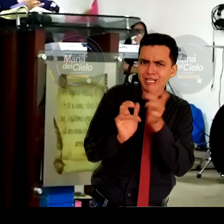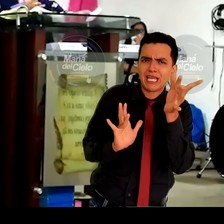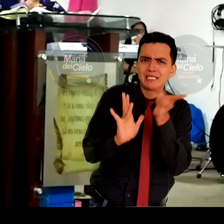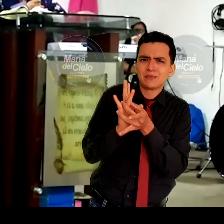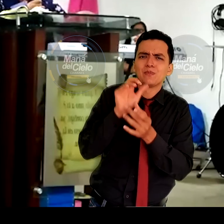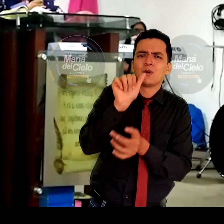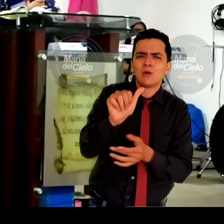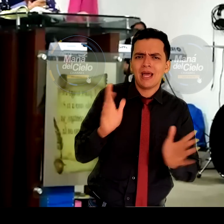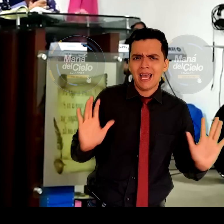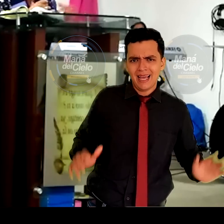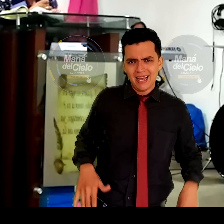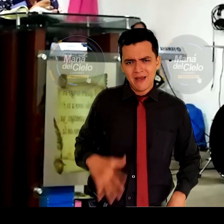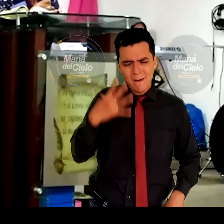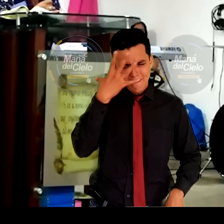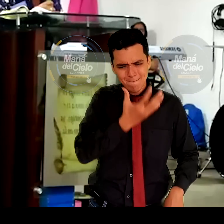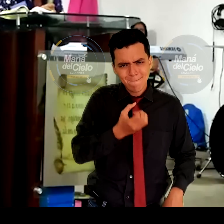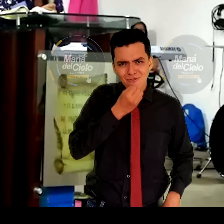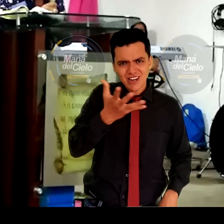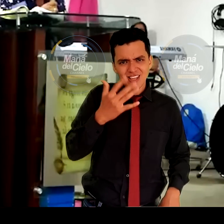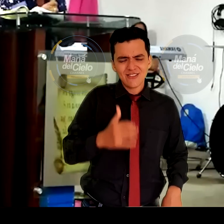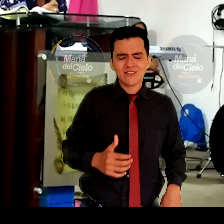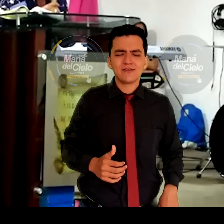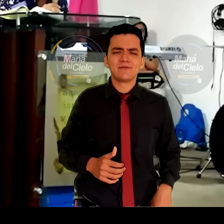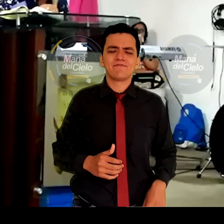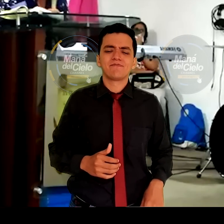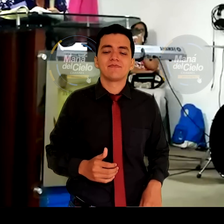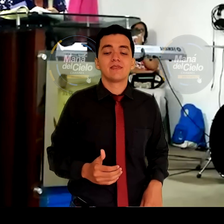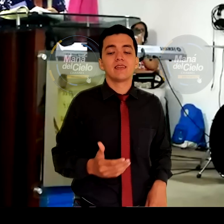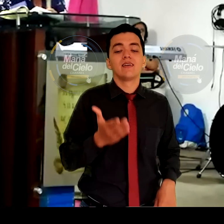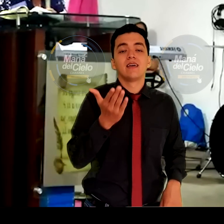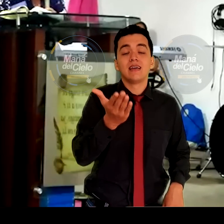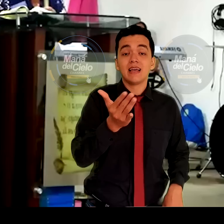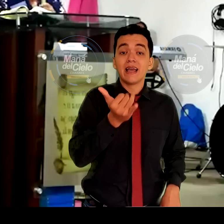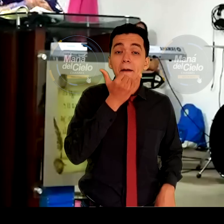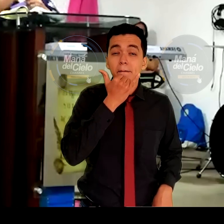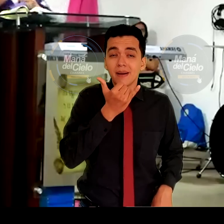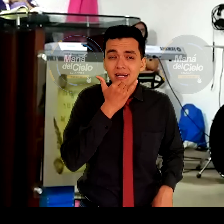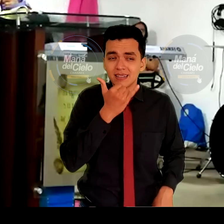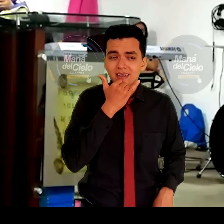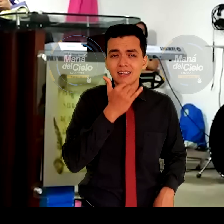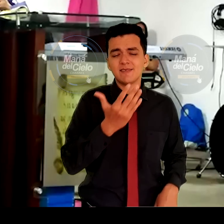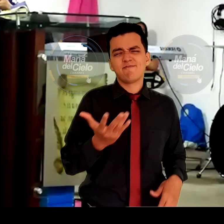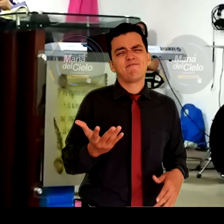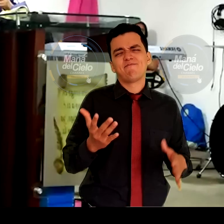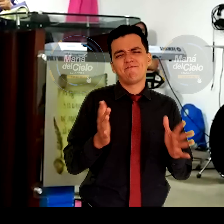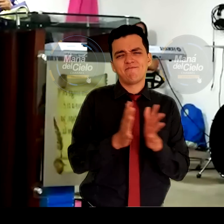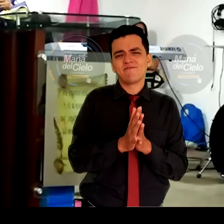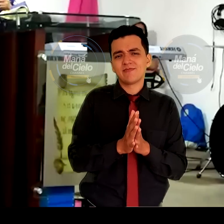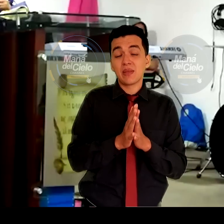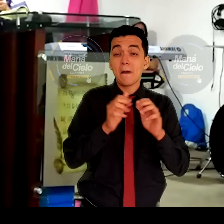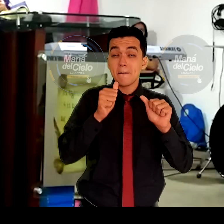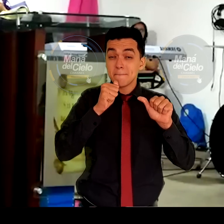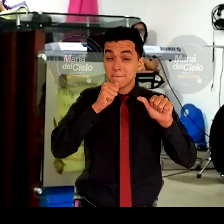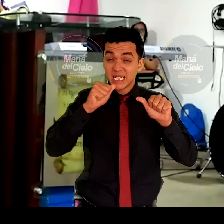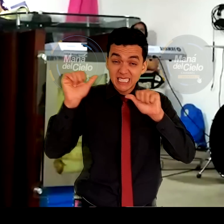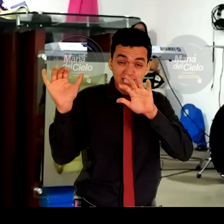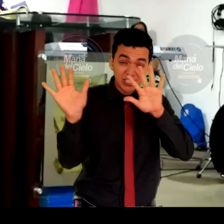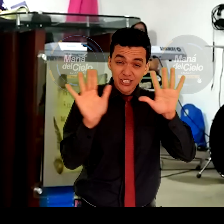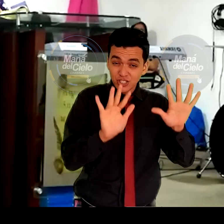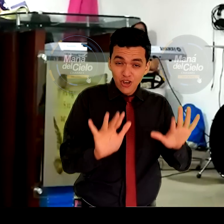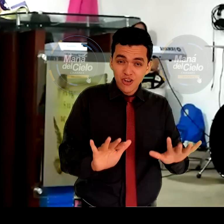¿Cuántas bendiciones estamos perdiendo por no saber